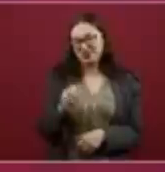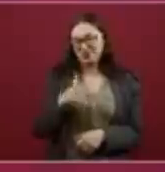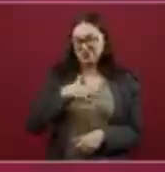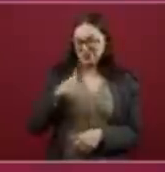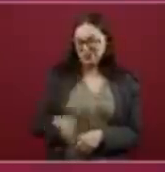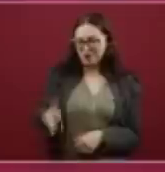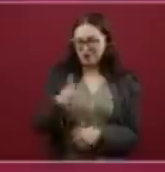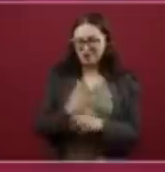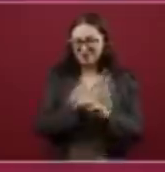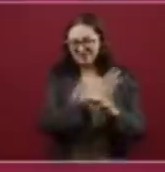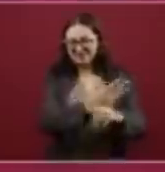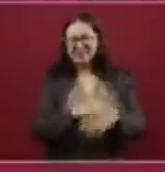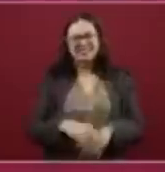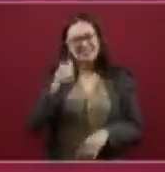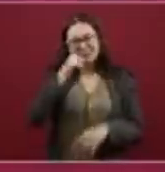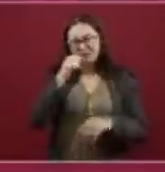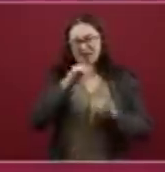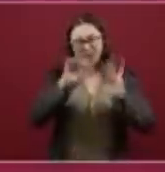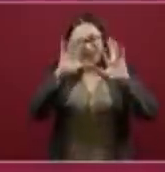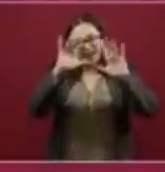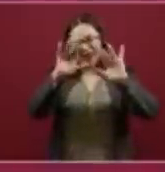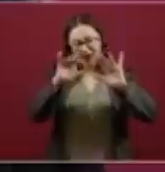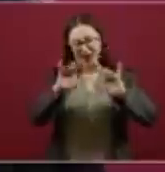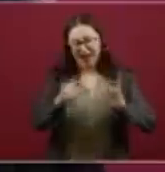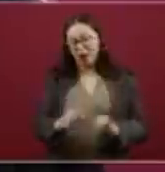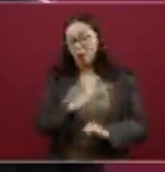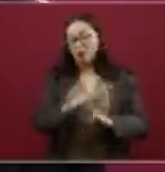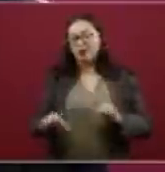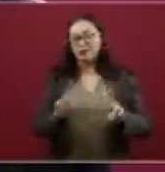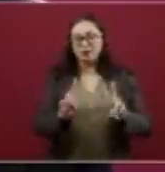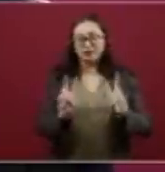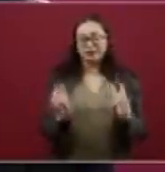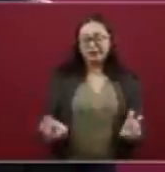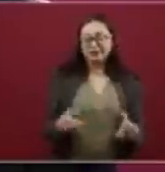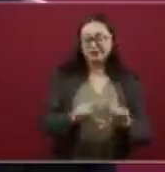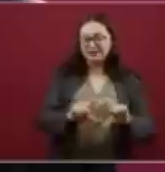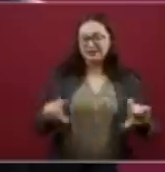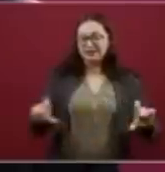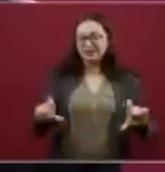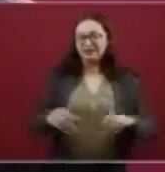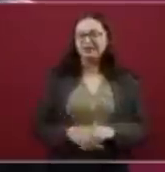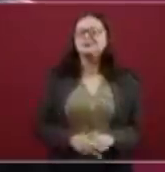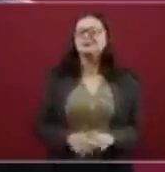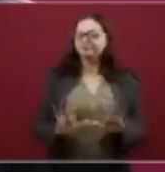¿saben cómo terminaba sus artículos? Decía,